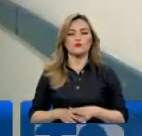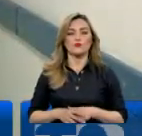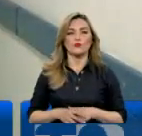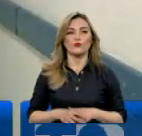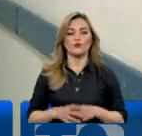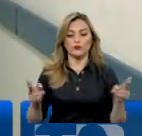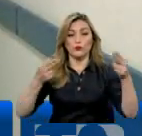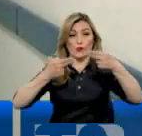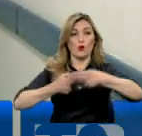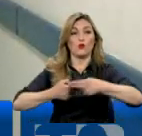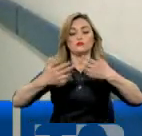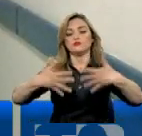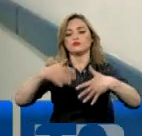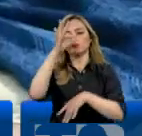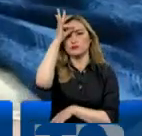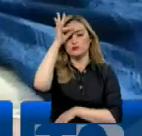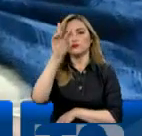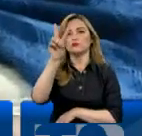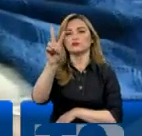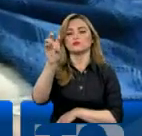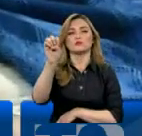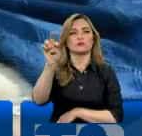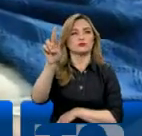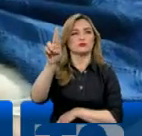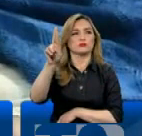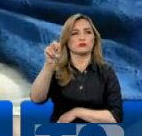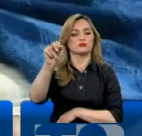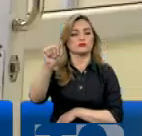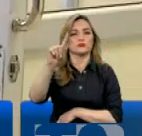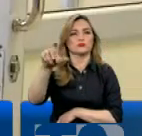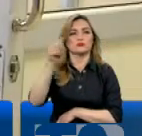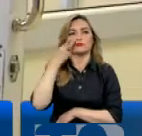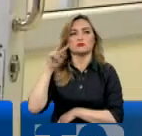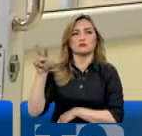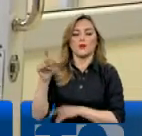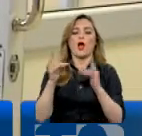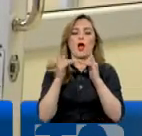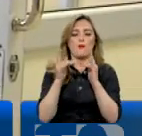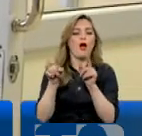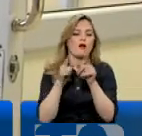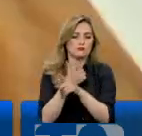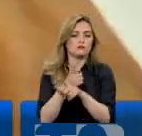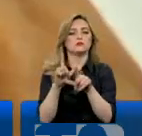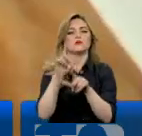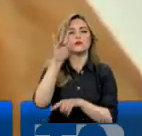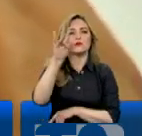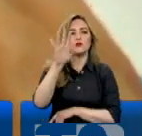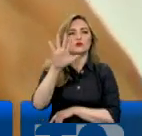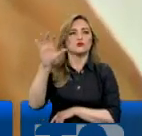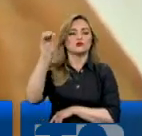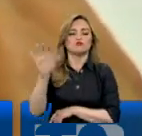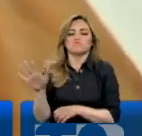En la unidad de cuidados intensivos del Hospital Luis Vernaza, esta es la realidad actual. Si bien quedan camas vacías, el 75% ya